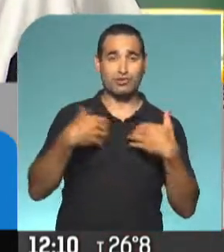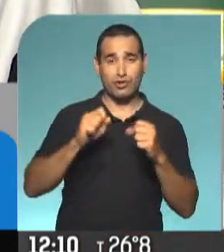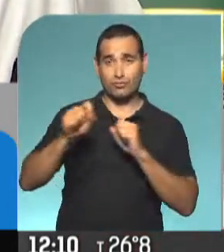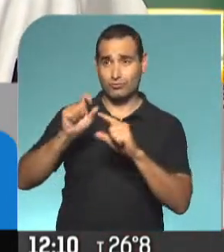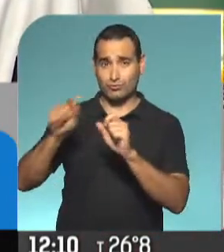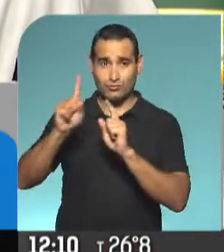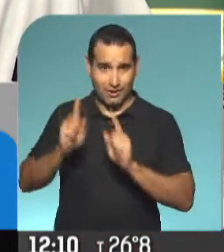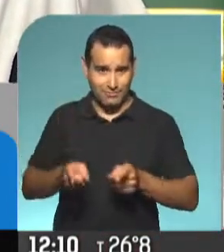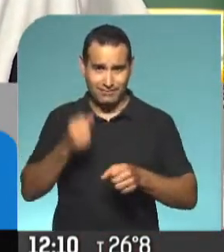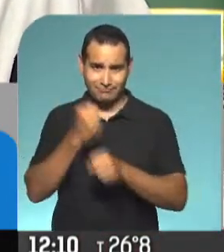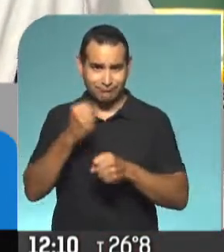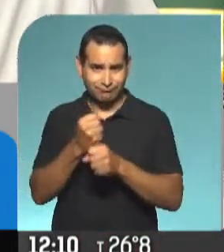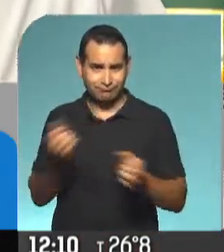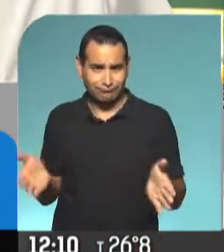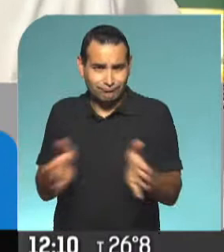una manera